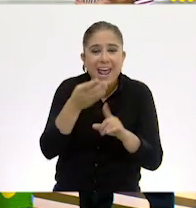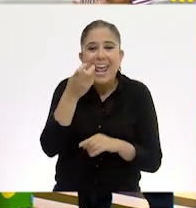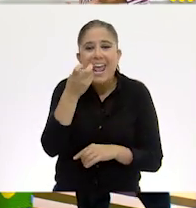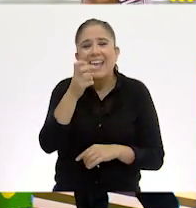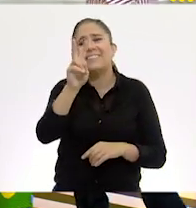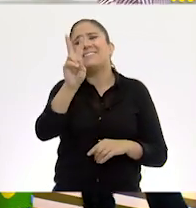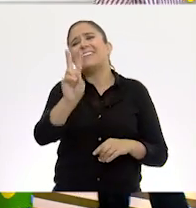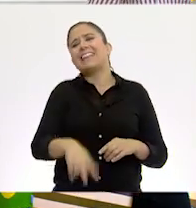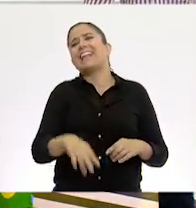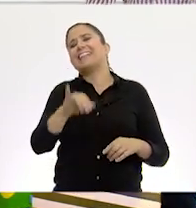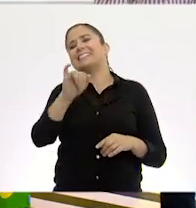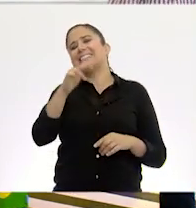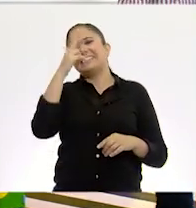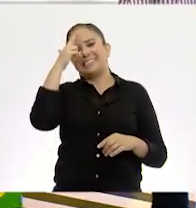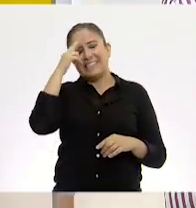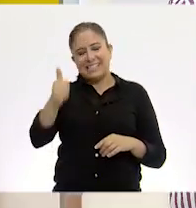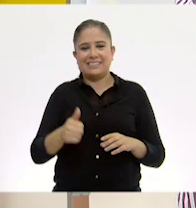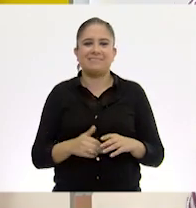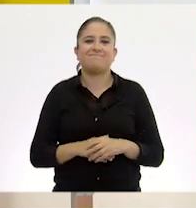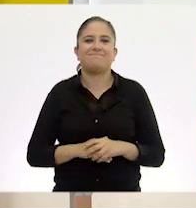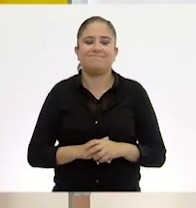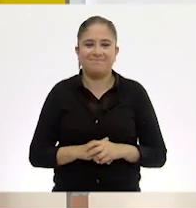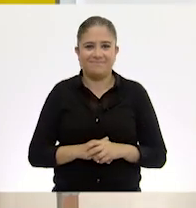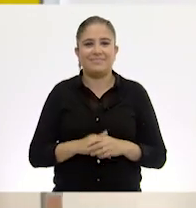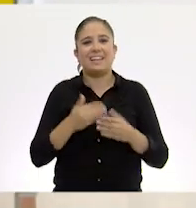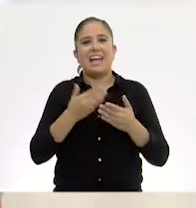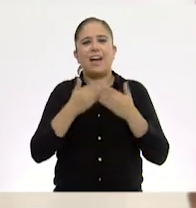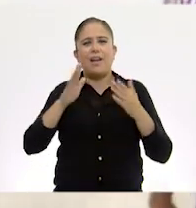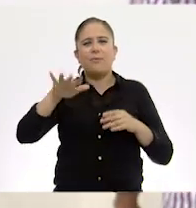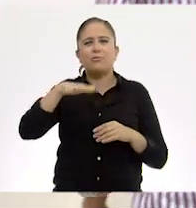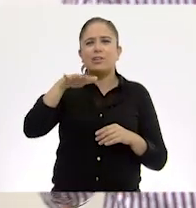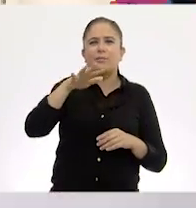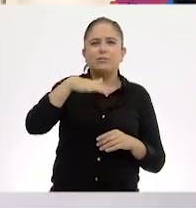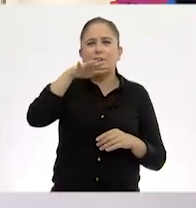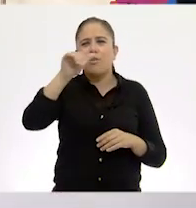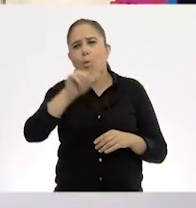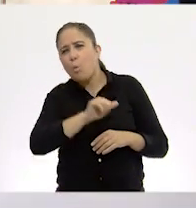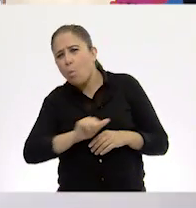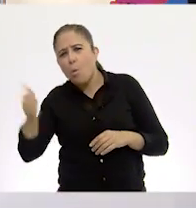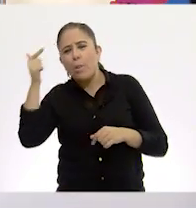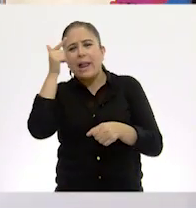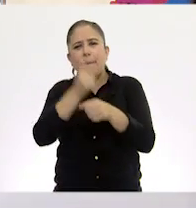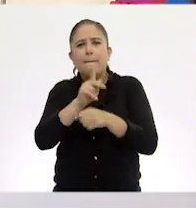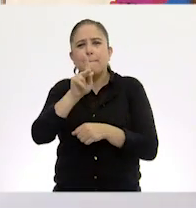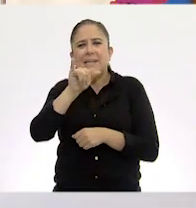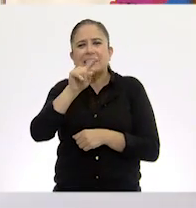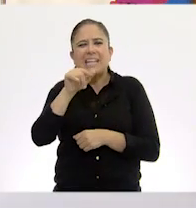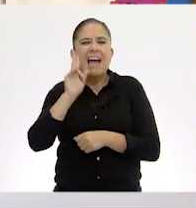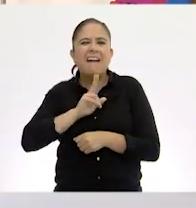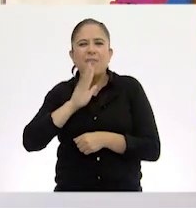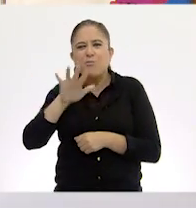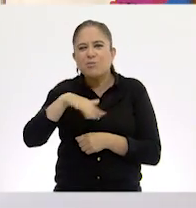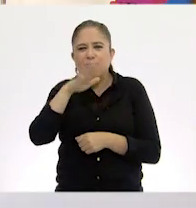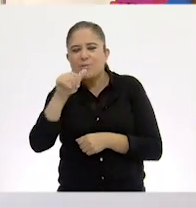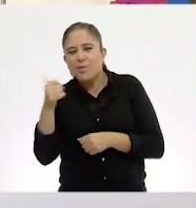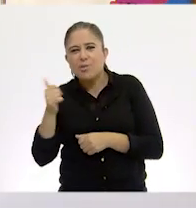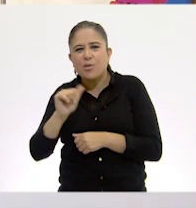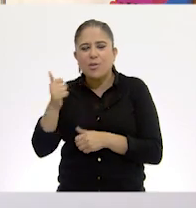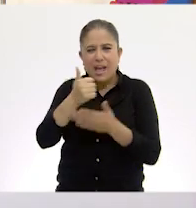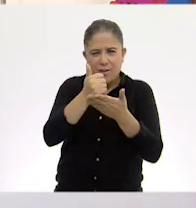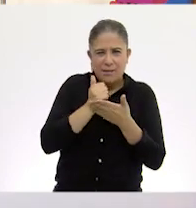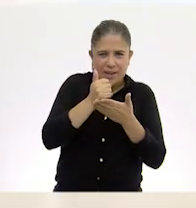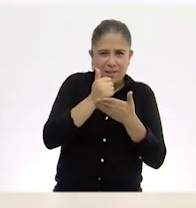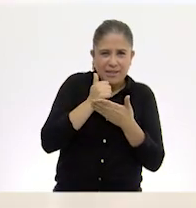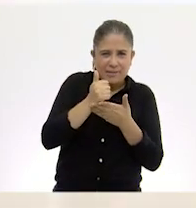Es claro. Verdad, muy ¿dónde bien. ¿Dónde estará? Ahora hay que buscar la siguiente pista. A ver, ayúdenme, por favor.